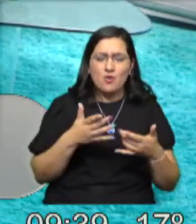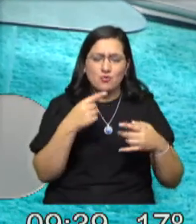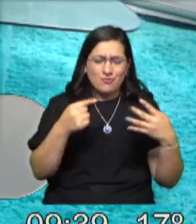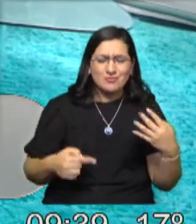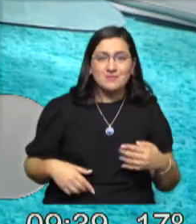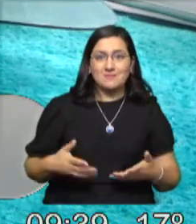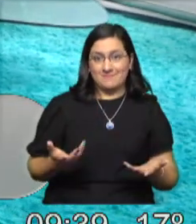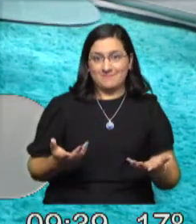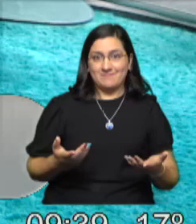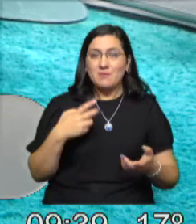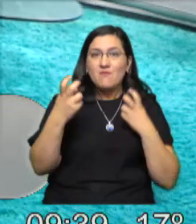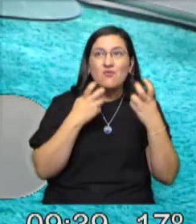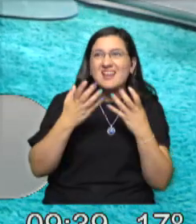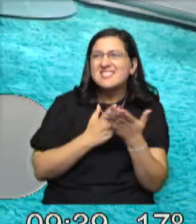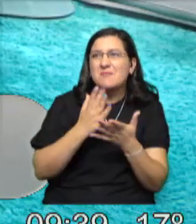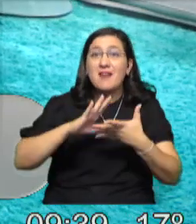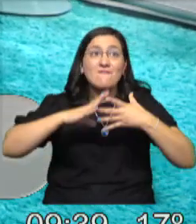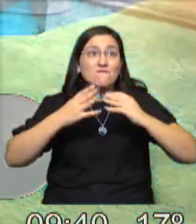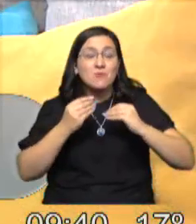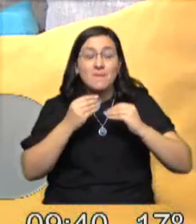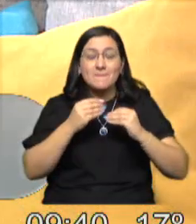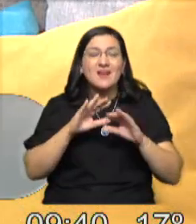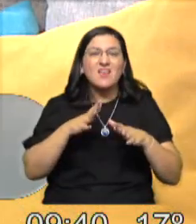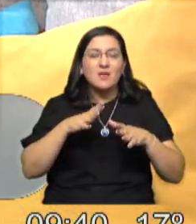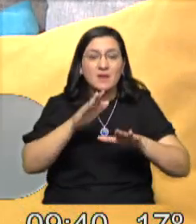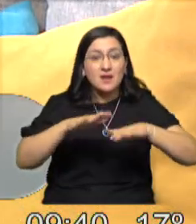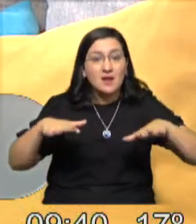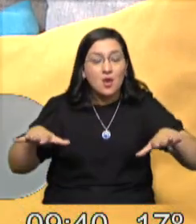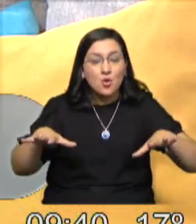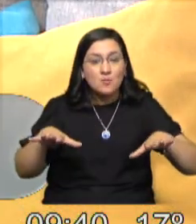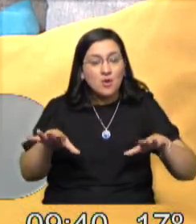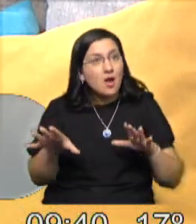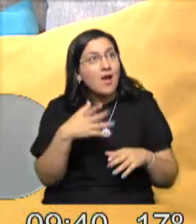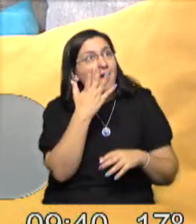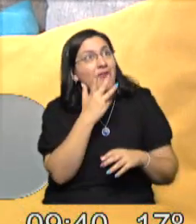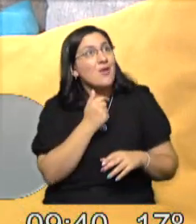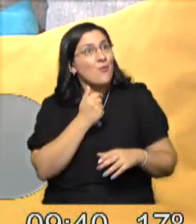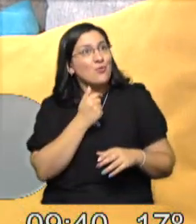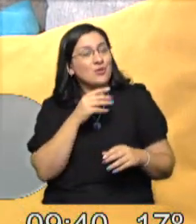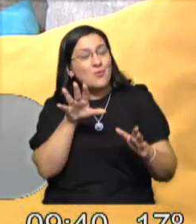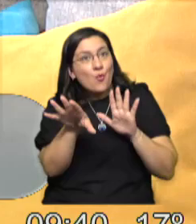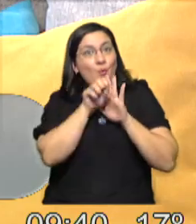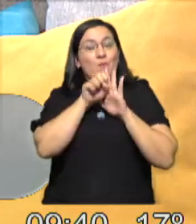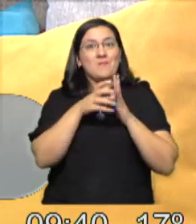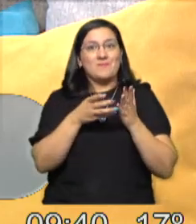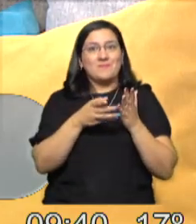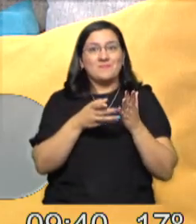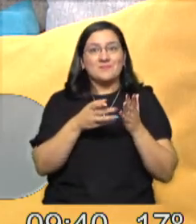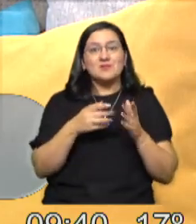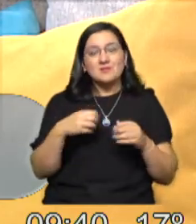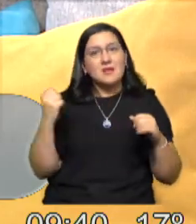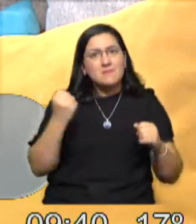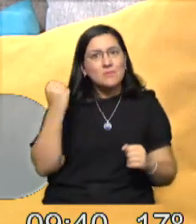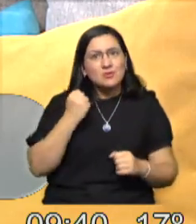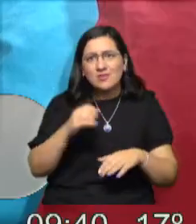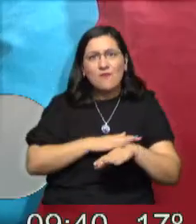Entonces, digo, uno tiene que buscarle siempre lo que realmente el alumno, se tiene que adaptar al alumno, no al alumno, al profesor. Entonces, me pareció básico tener el entorno de fútbol. Eso